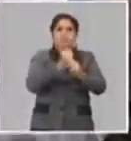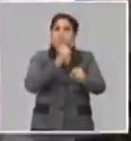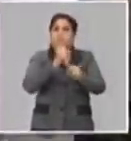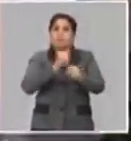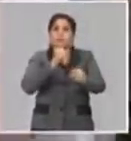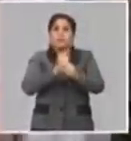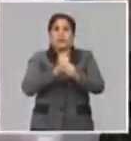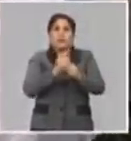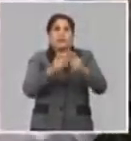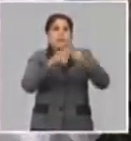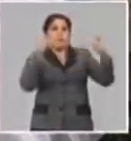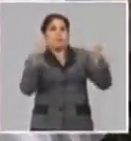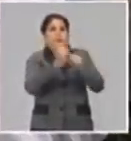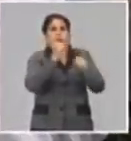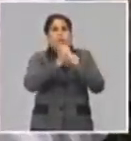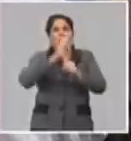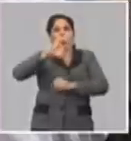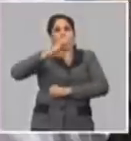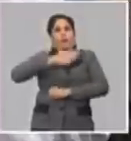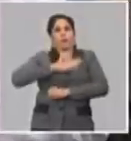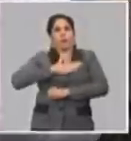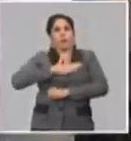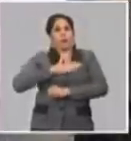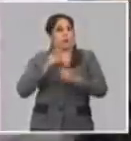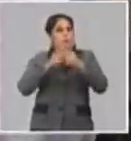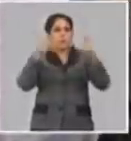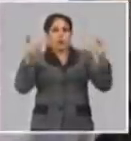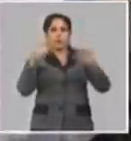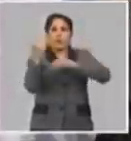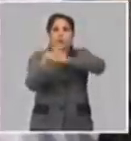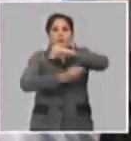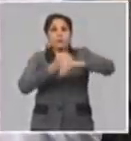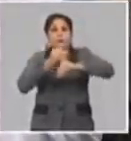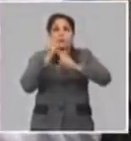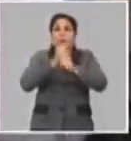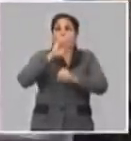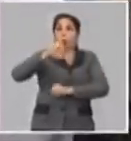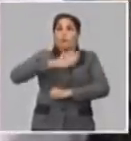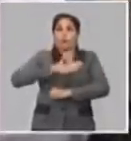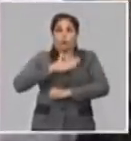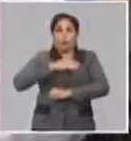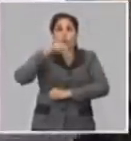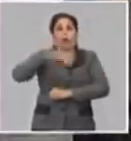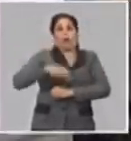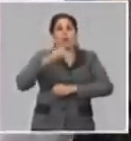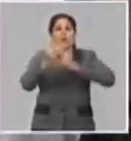vamos a ampliar el trabajo por cuenta propia. Vamos a transformar la manera en que